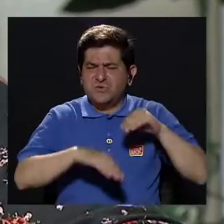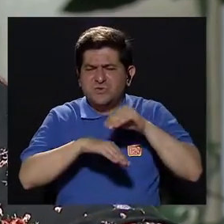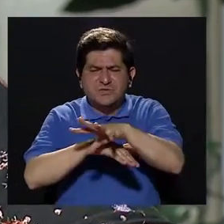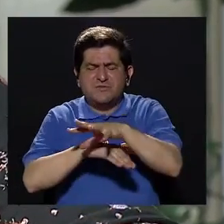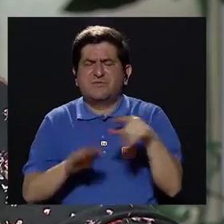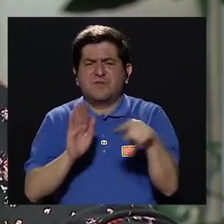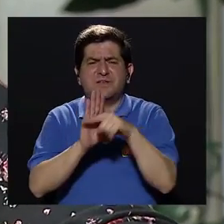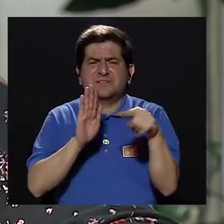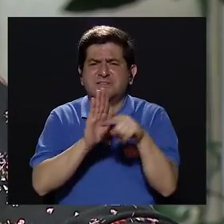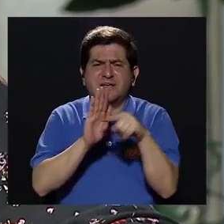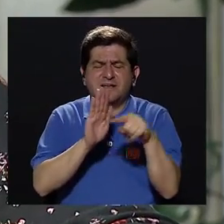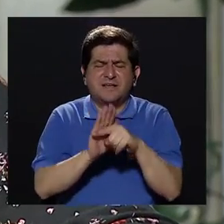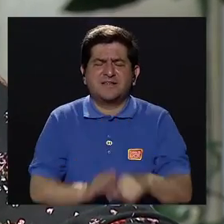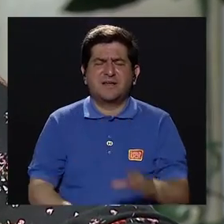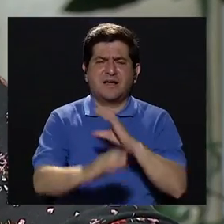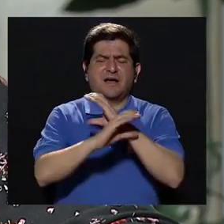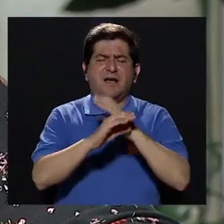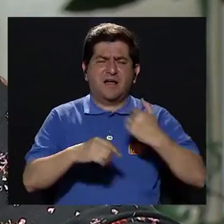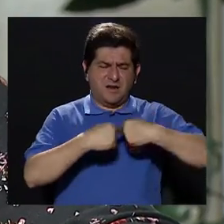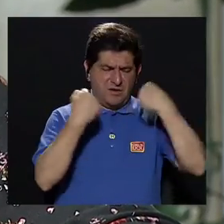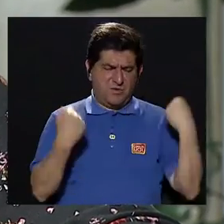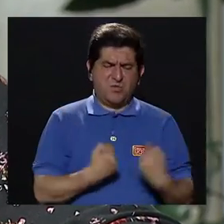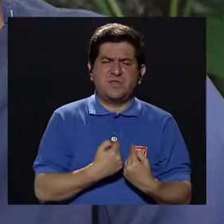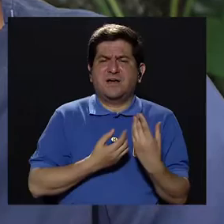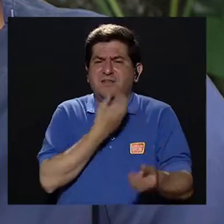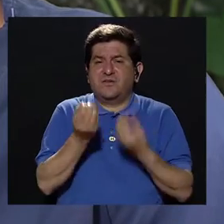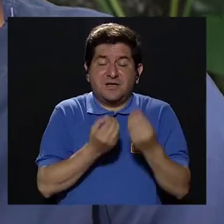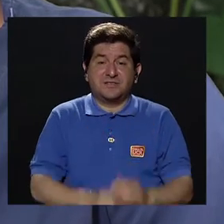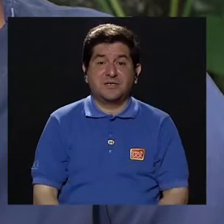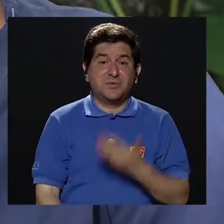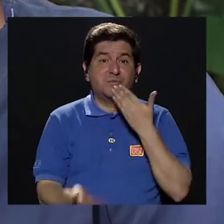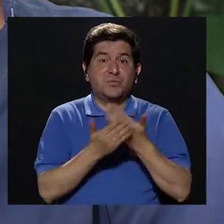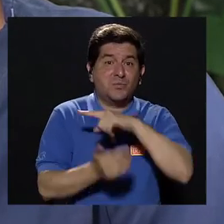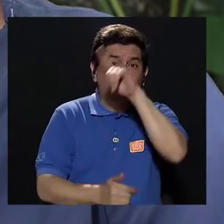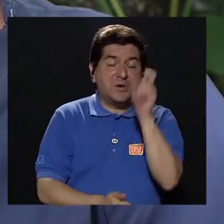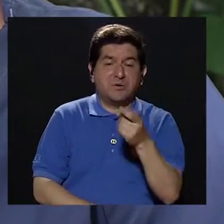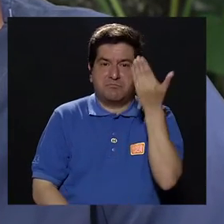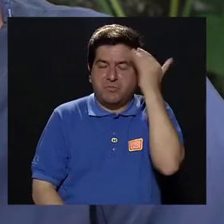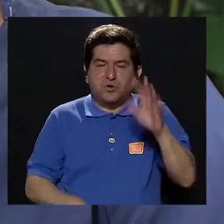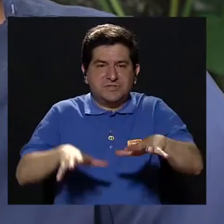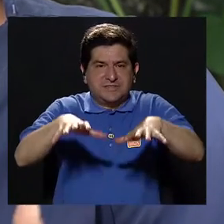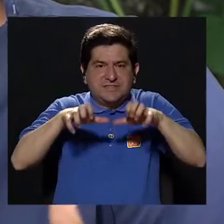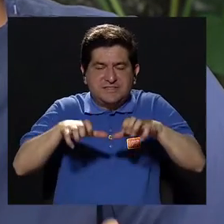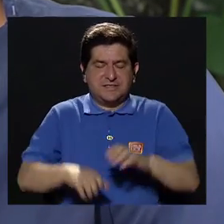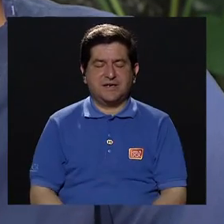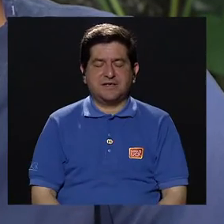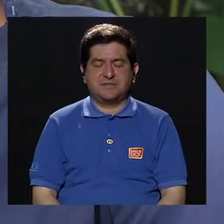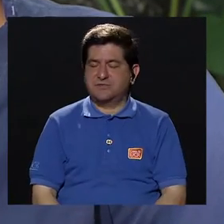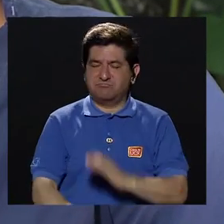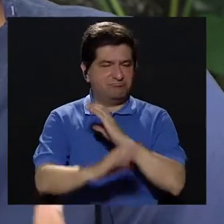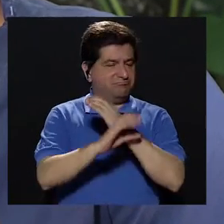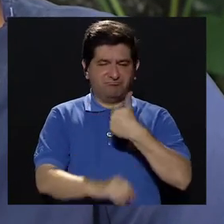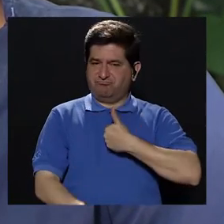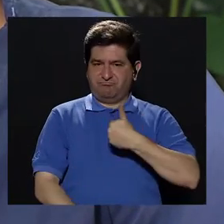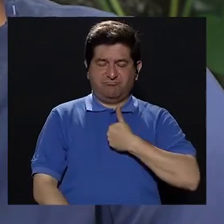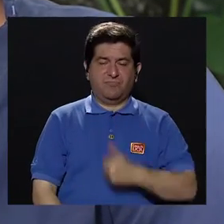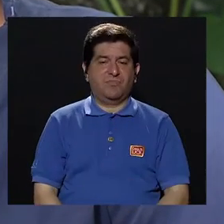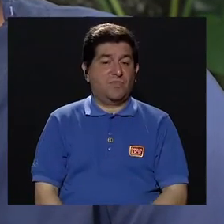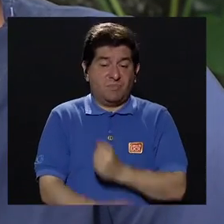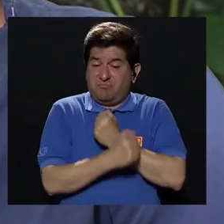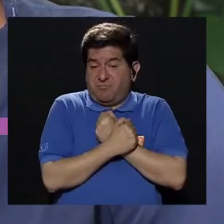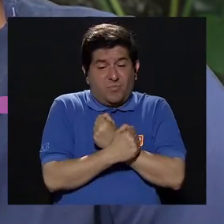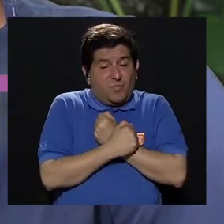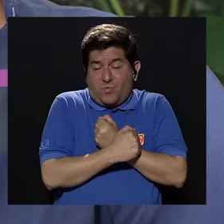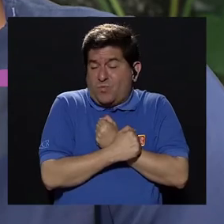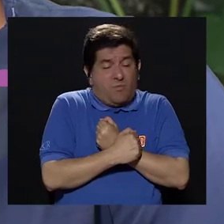que te repercute tan negativamente sobre el cuidado de nuestro corazón? Muy buena pregunta. Yo no sé si es el estrés, la falta de cuidado con uno mismo,